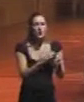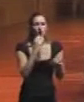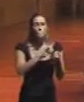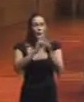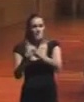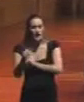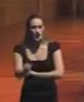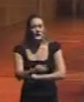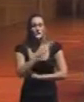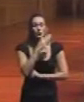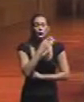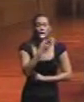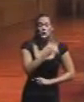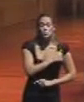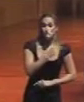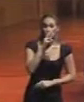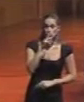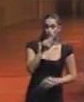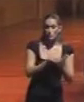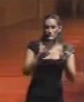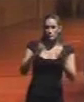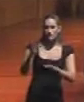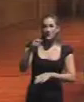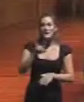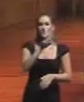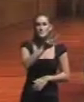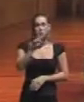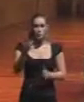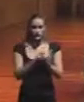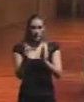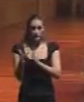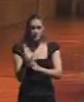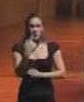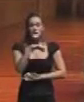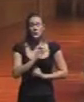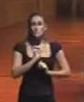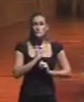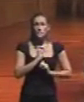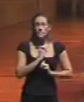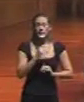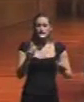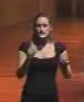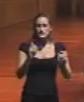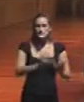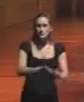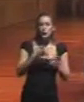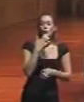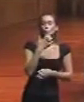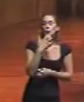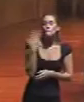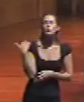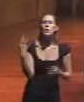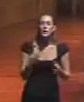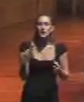Ley 5/2009 de 24 de abril, celebró un total de 5 reuniones en plenario en los que se aprobaron, entre otras cuestiones,